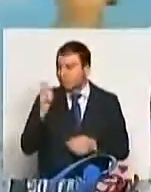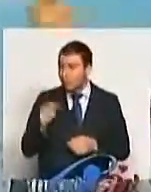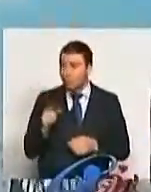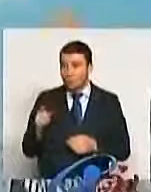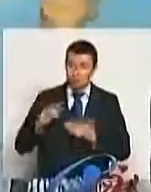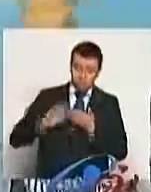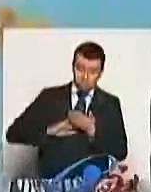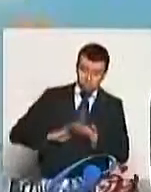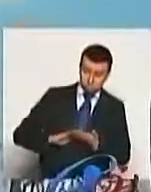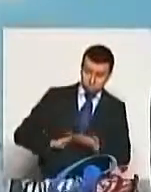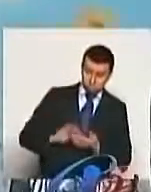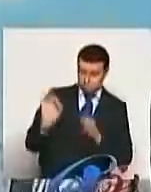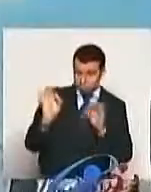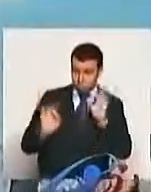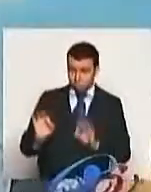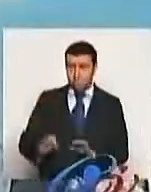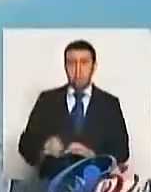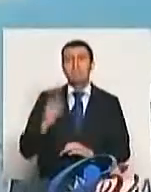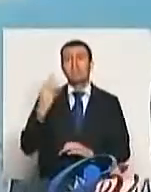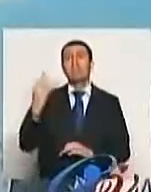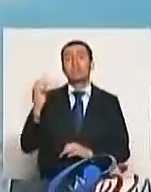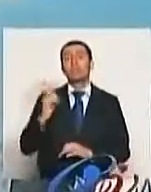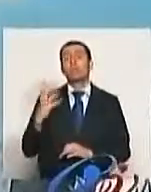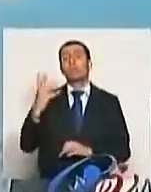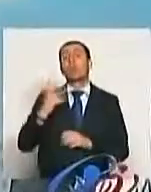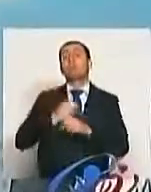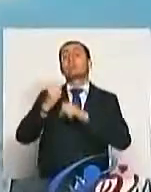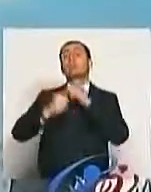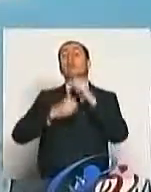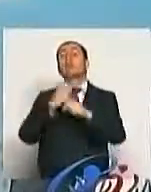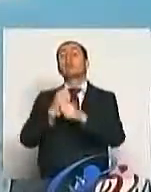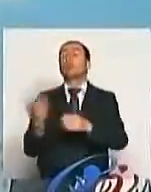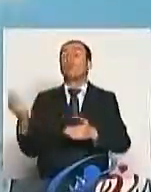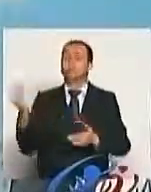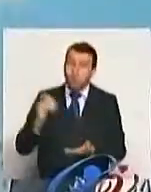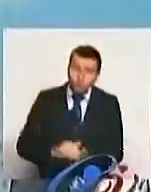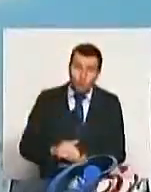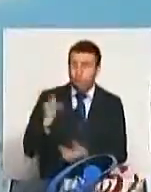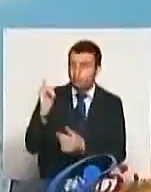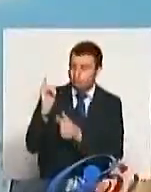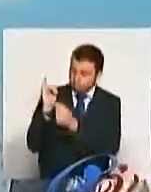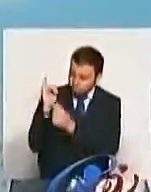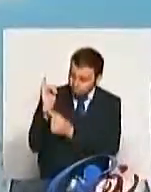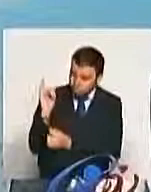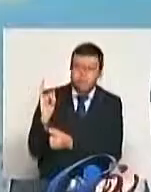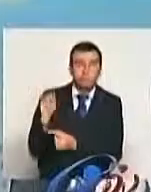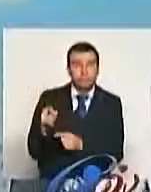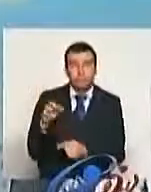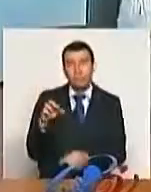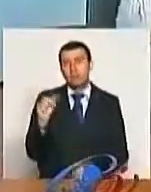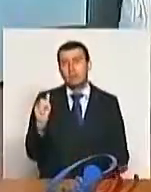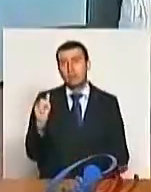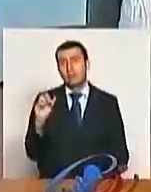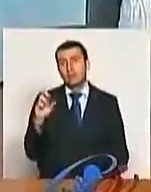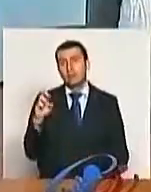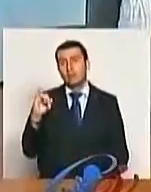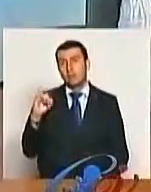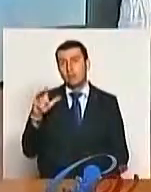tratada, dentro de 3 o 4 años fácilmente va a tener una recaída por el virus del papiloma humano. Pero hay otras que se